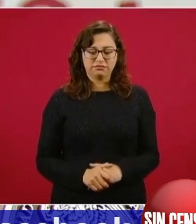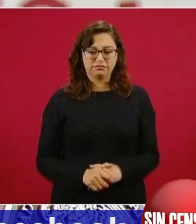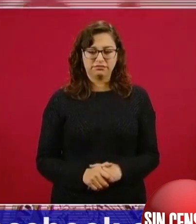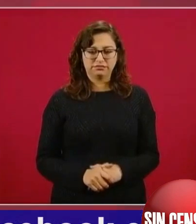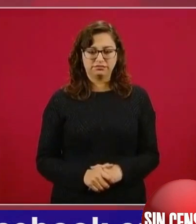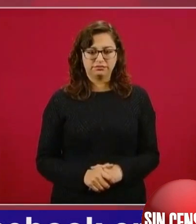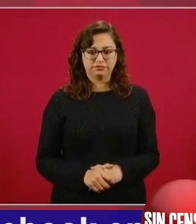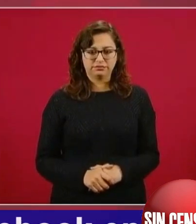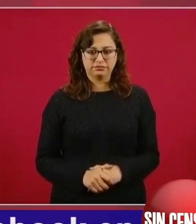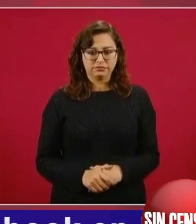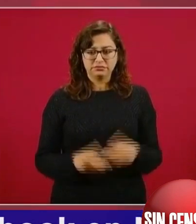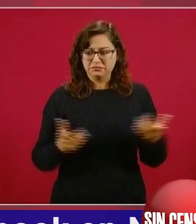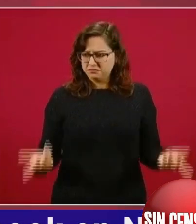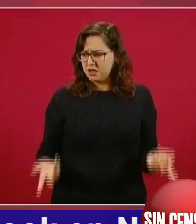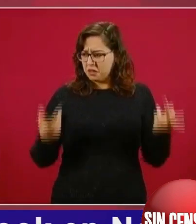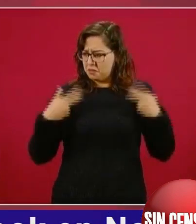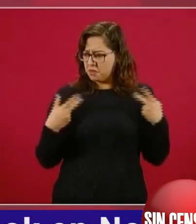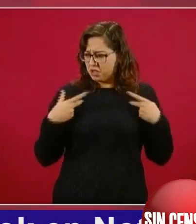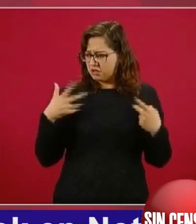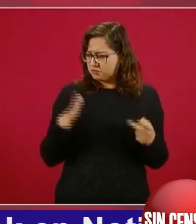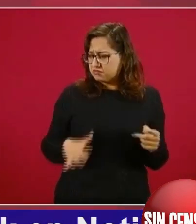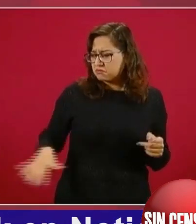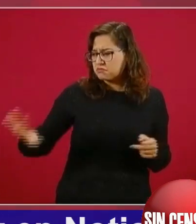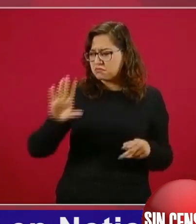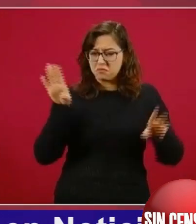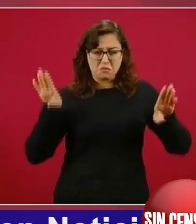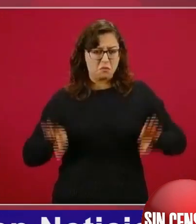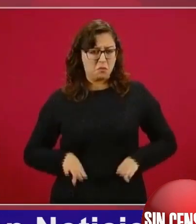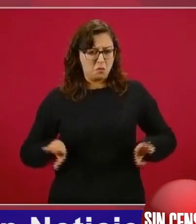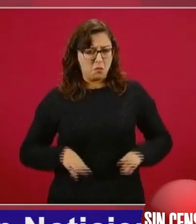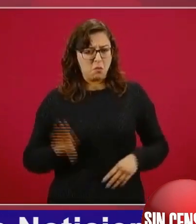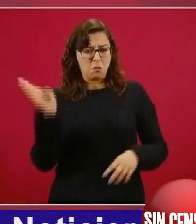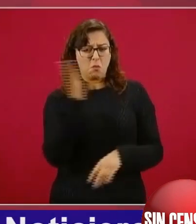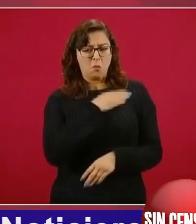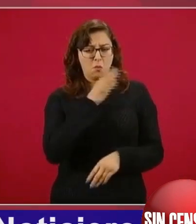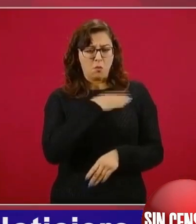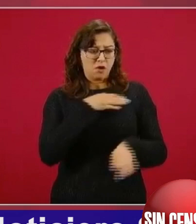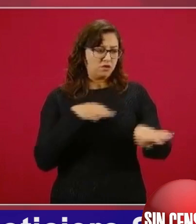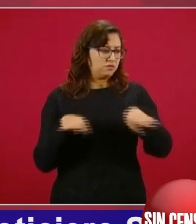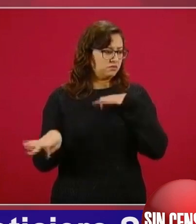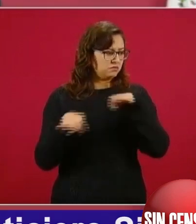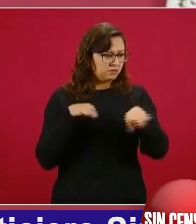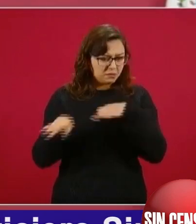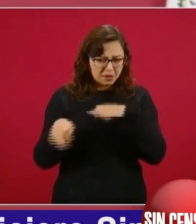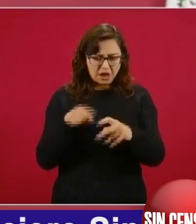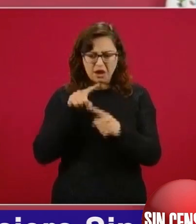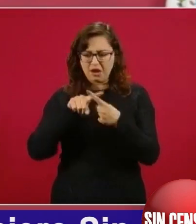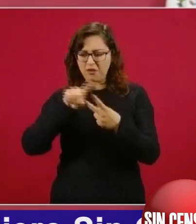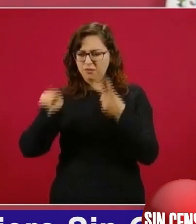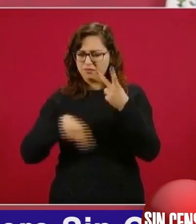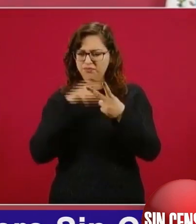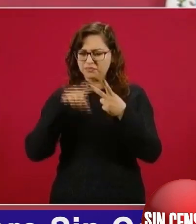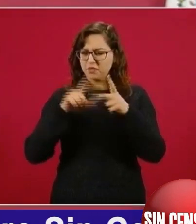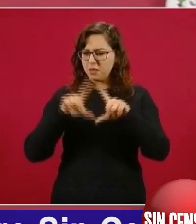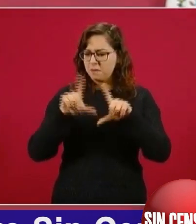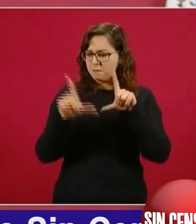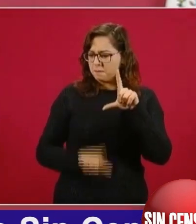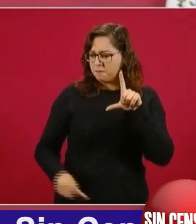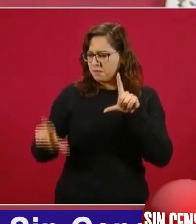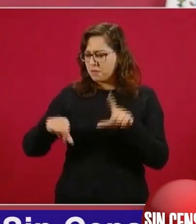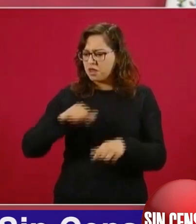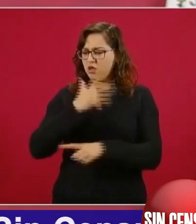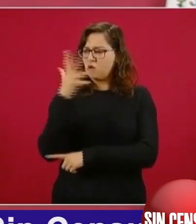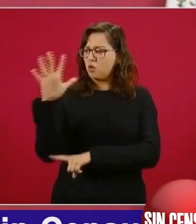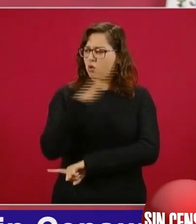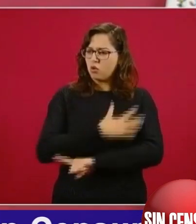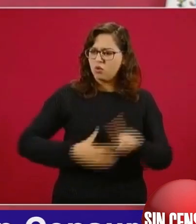Si hay un pueblo bueno, trabajador, si México tiene recursos naturales y riquezas como pocos países en el